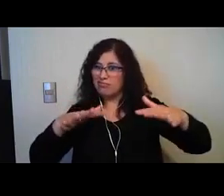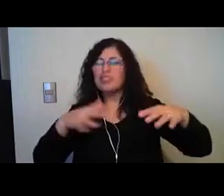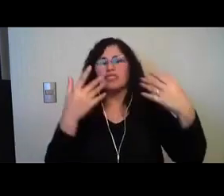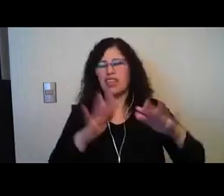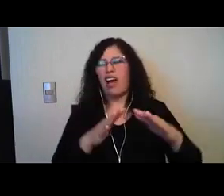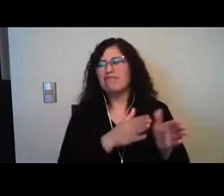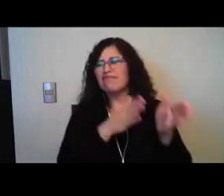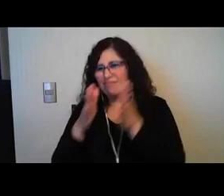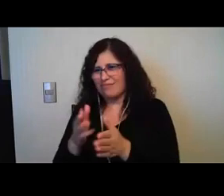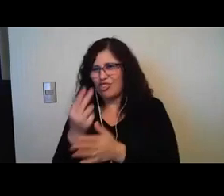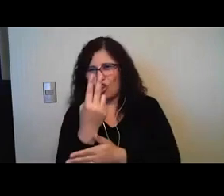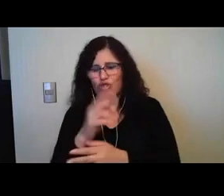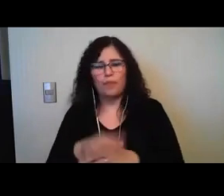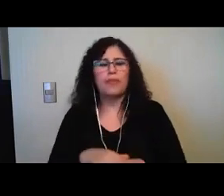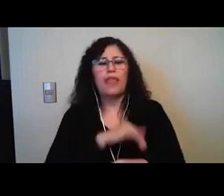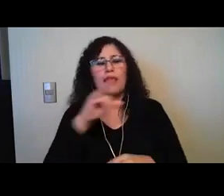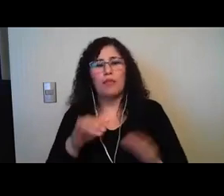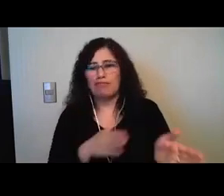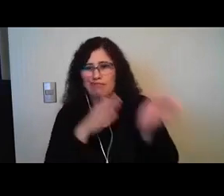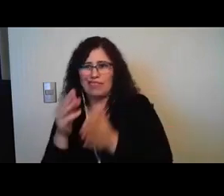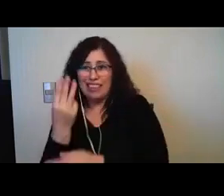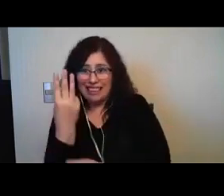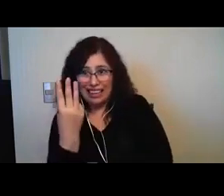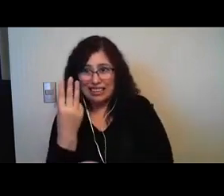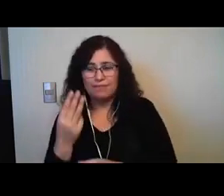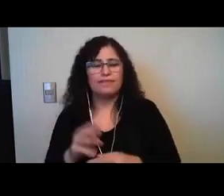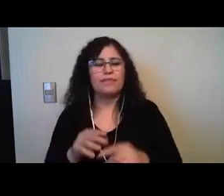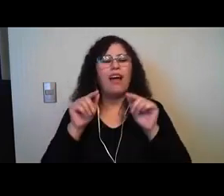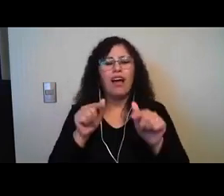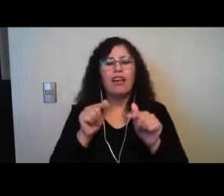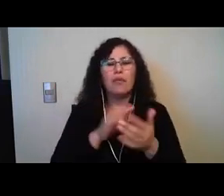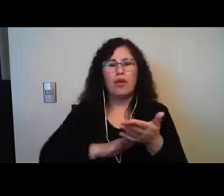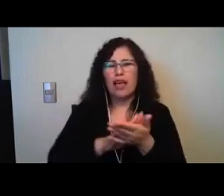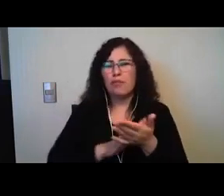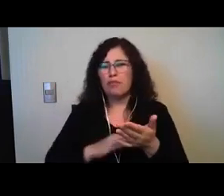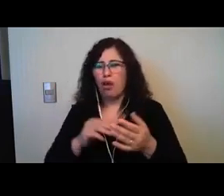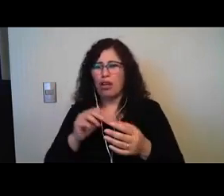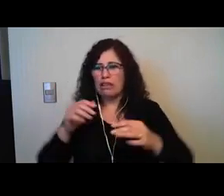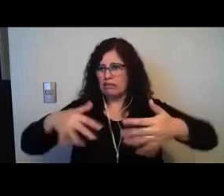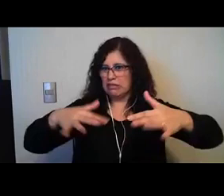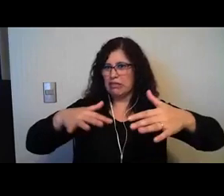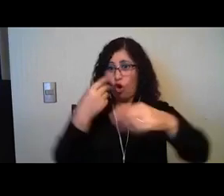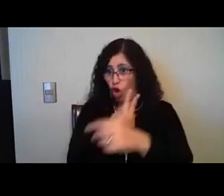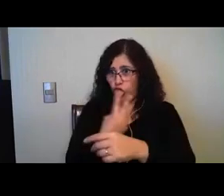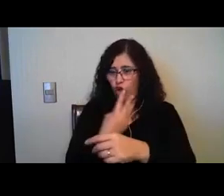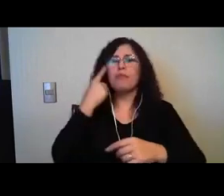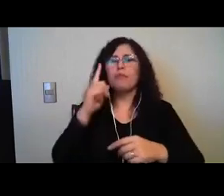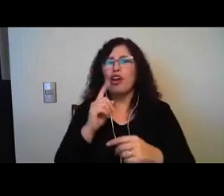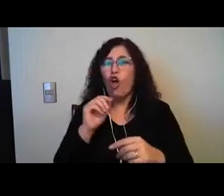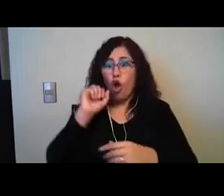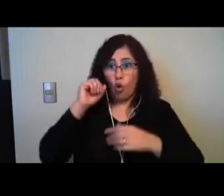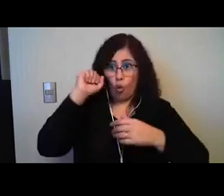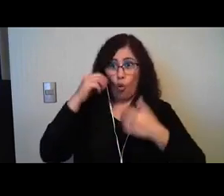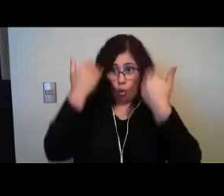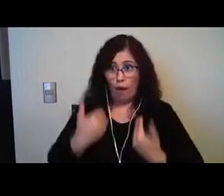la enfermedad es de tipo bilateral, pero además hay mucha inestabilidad postural, la persona se va con el cuerpo hacia adelante, ¿cierto? Le